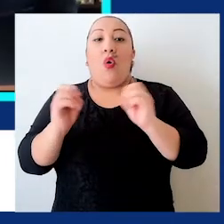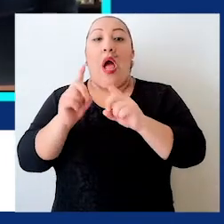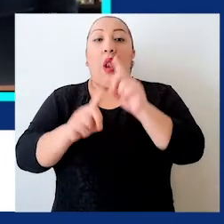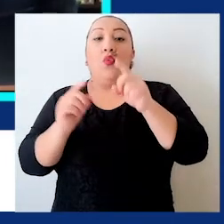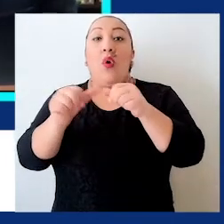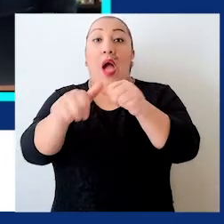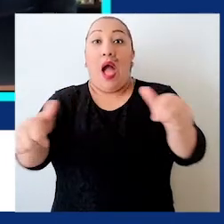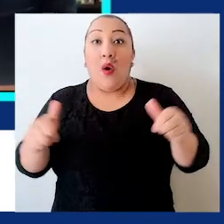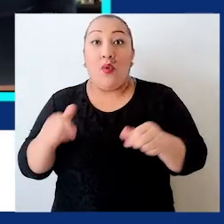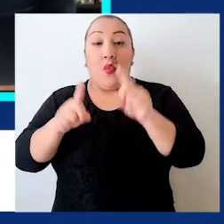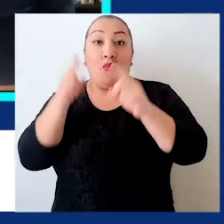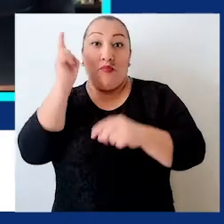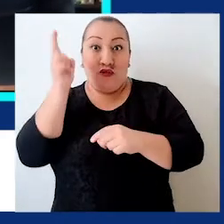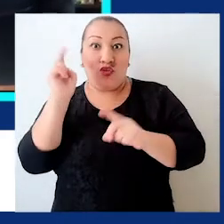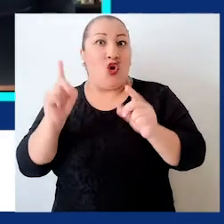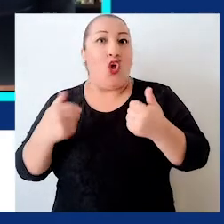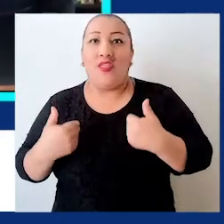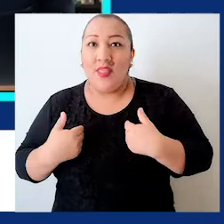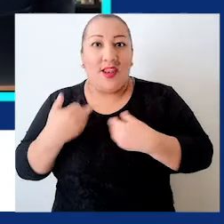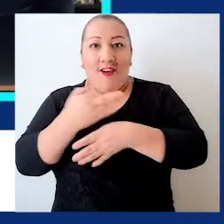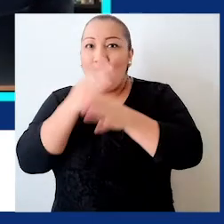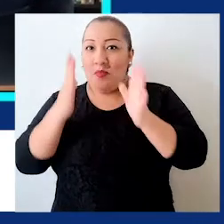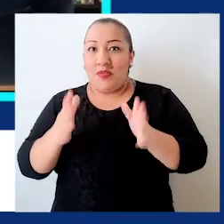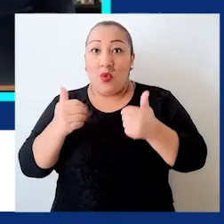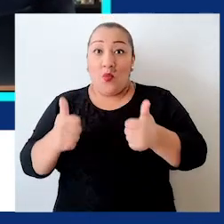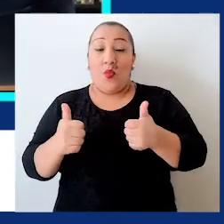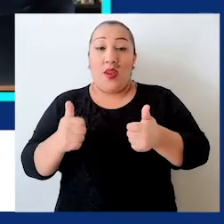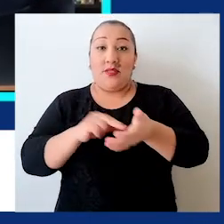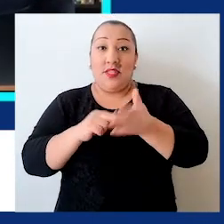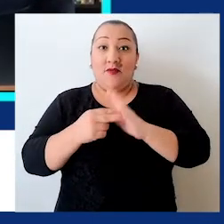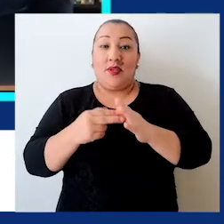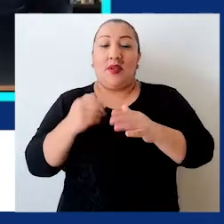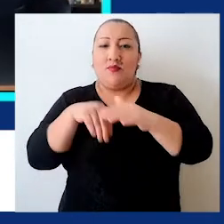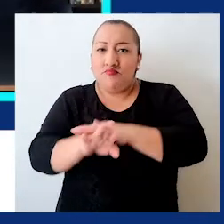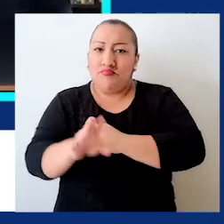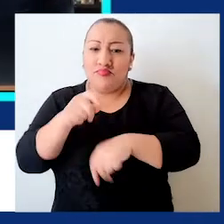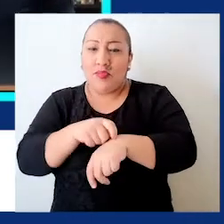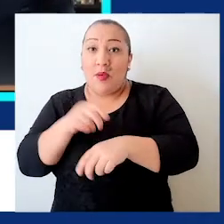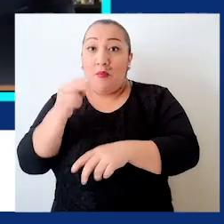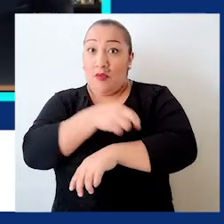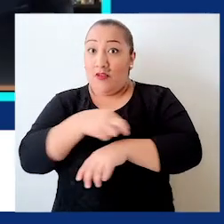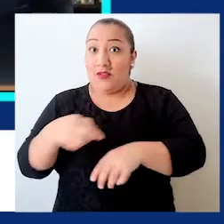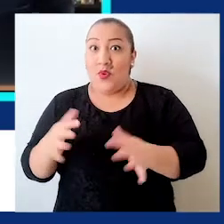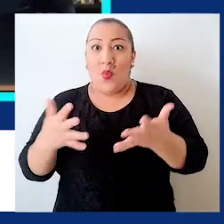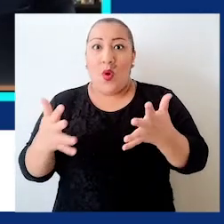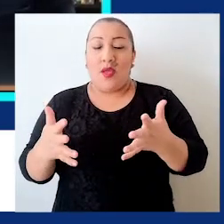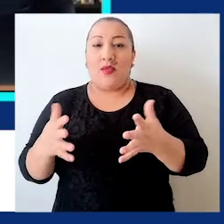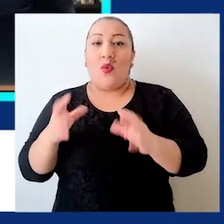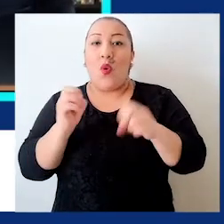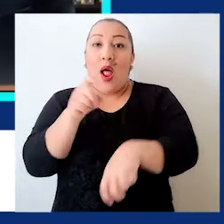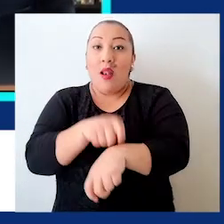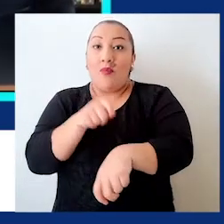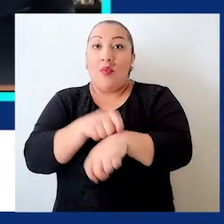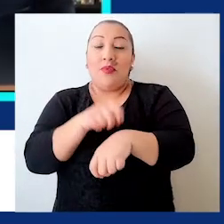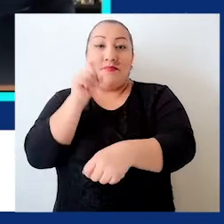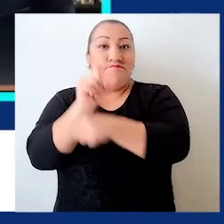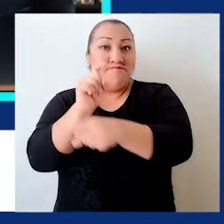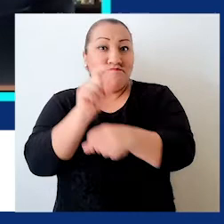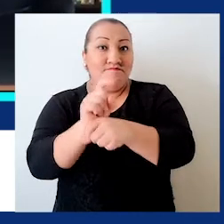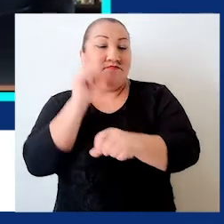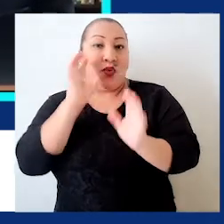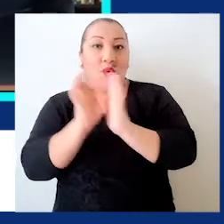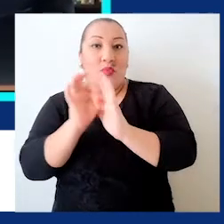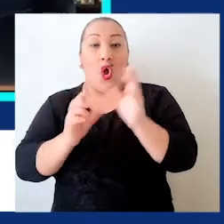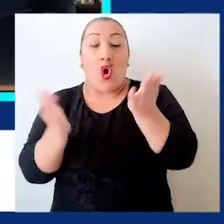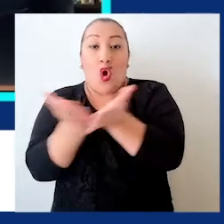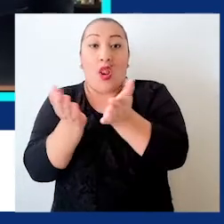Obviamente, estos profesores que no tienen esta formación sólida durante su formación profesional, al momento de enseñar en escuelas